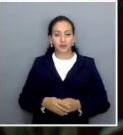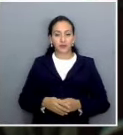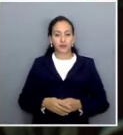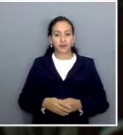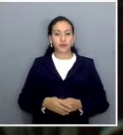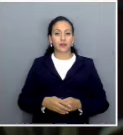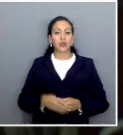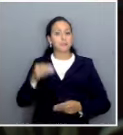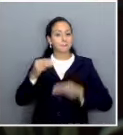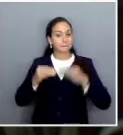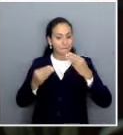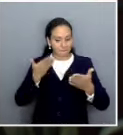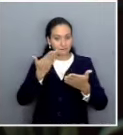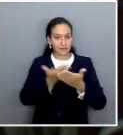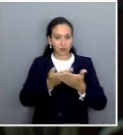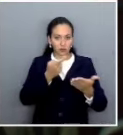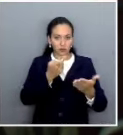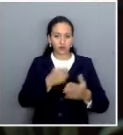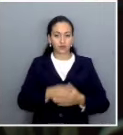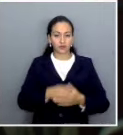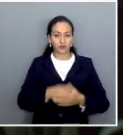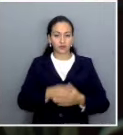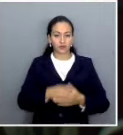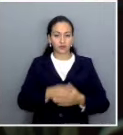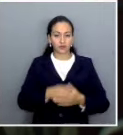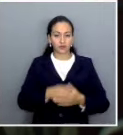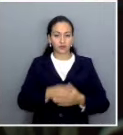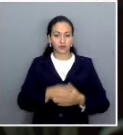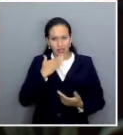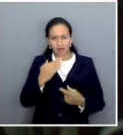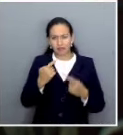que reforma